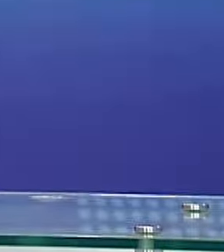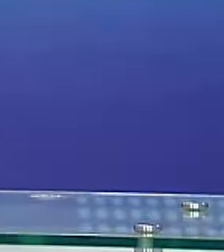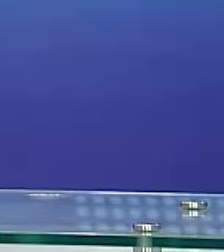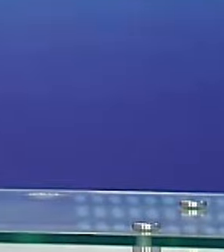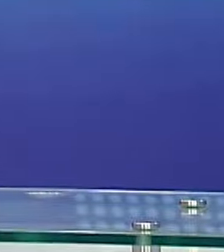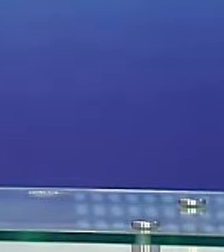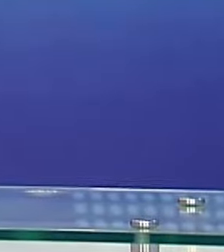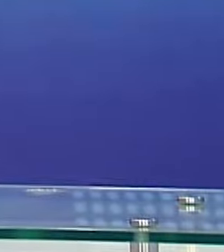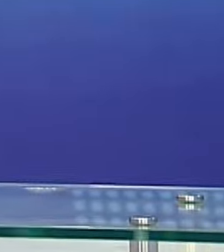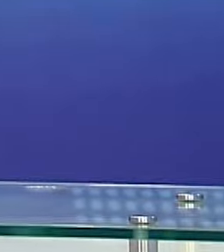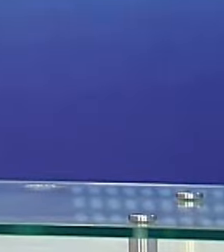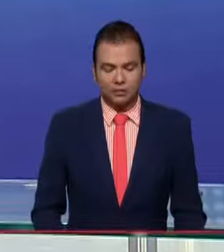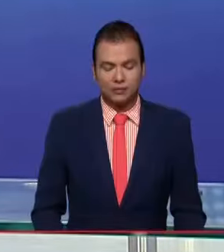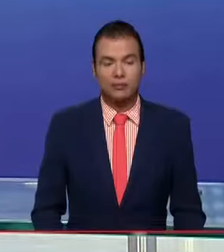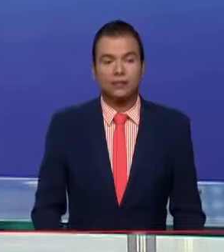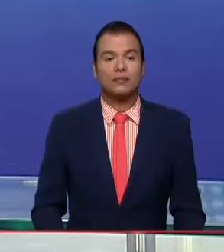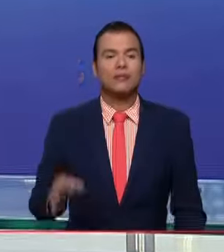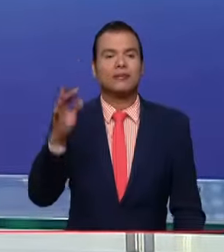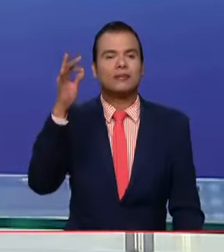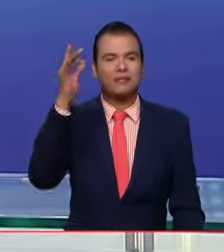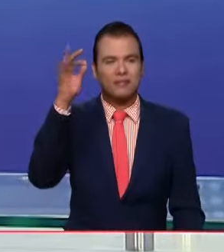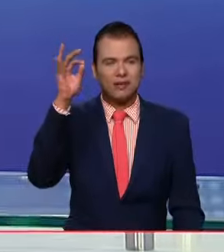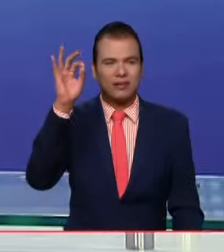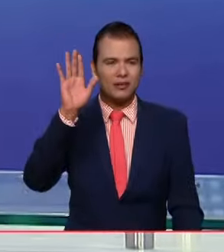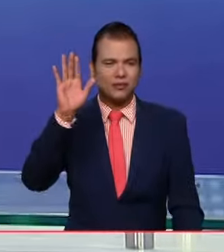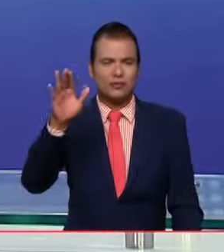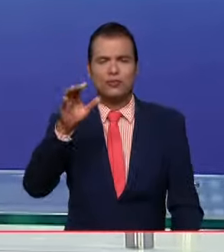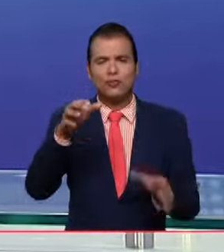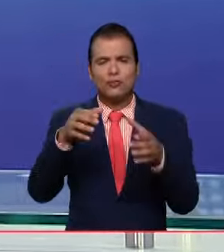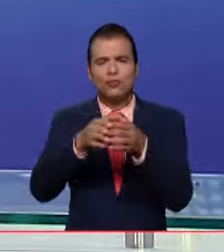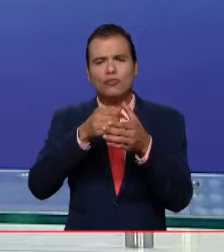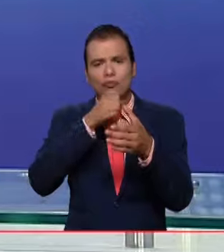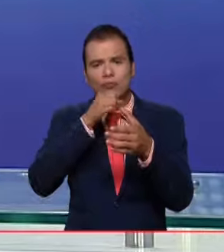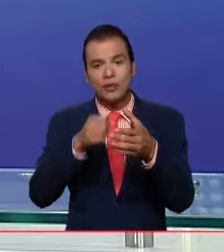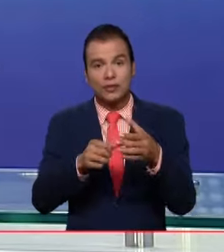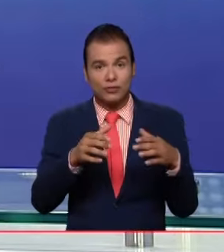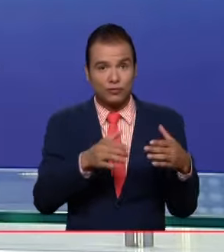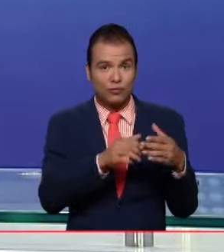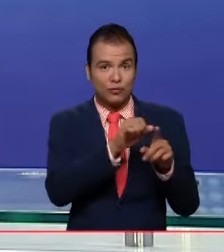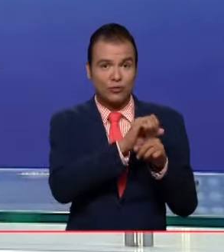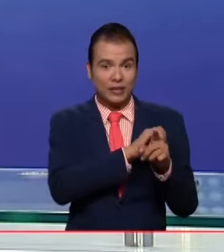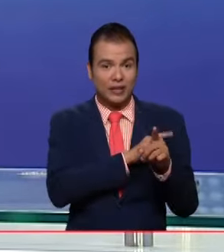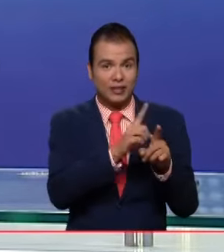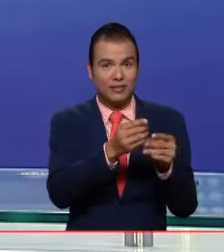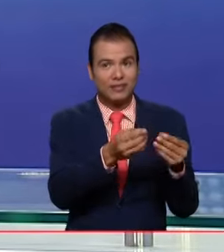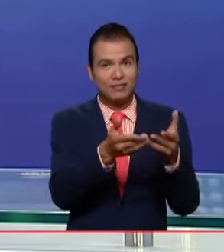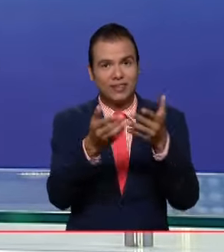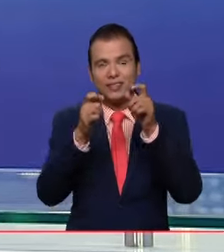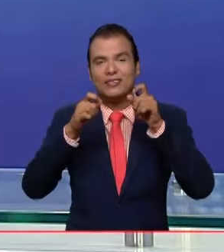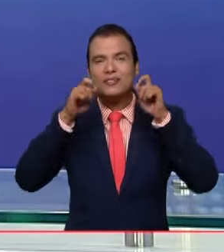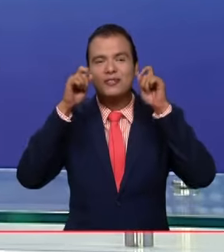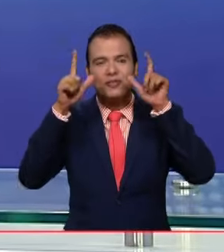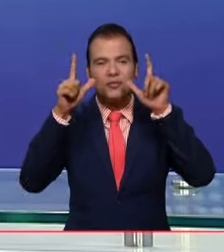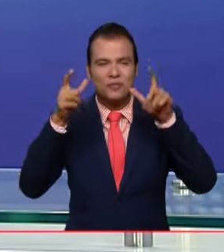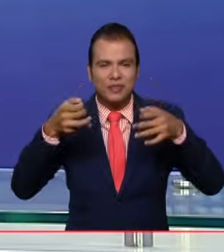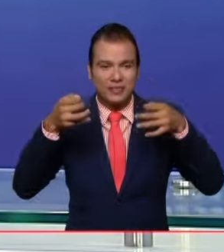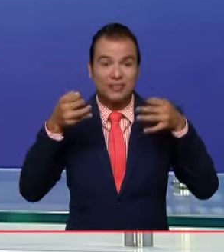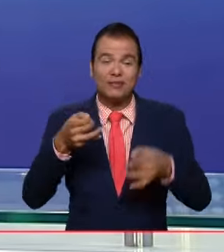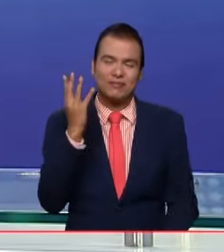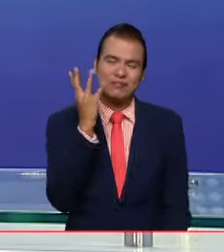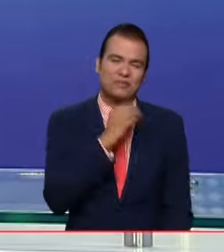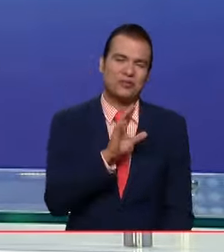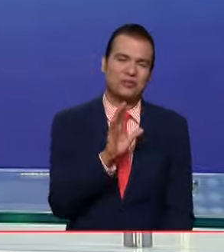En Palmira, Valle del Cauca, adultos mayores en condiciones de vulnerabilidad recibieron una bonita sorpresa por parte de líderes sociales de